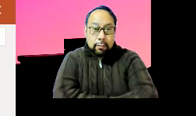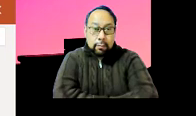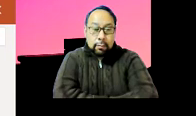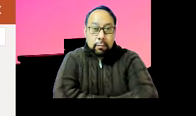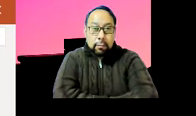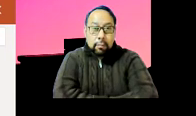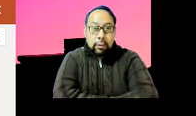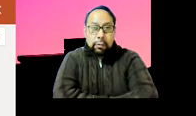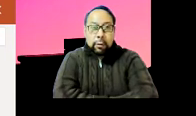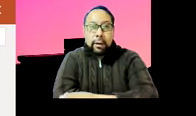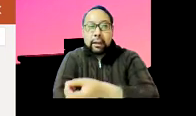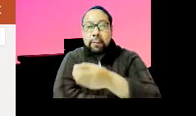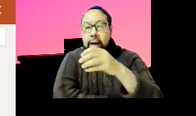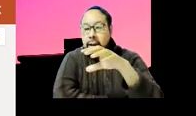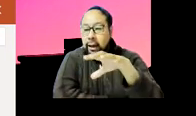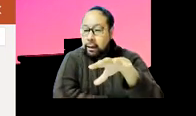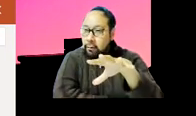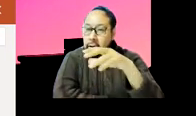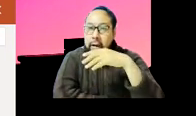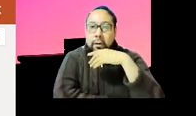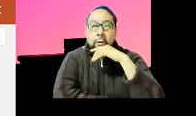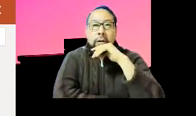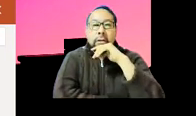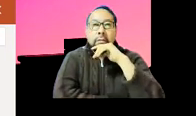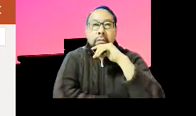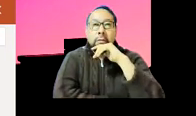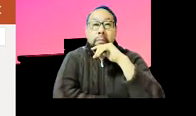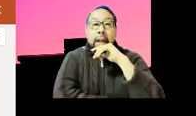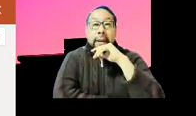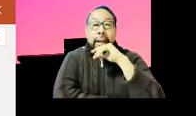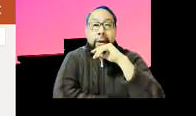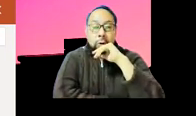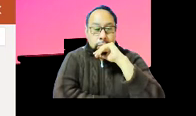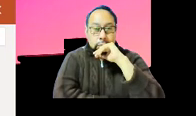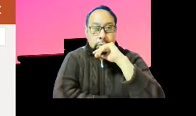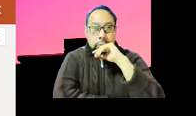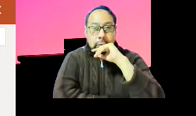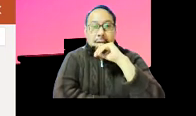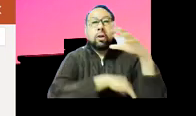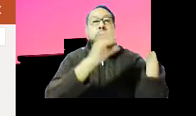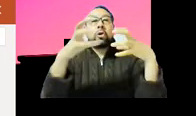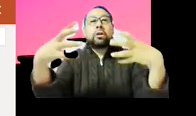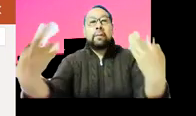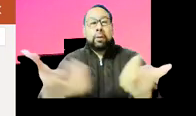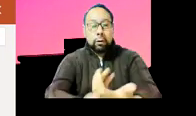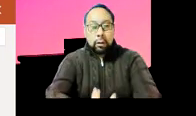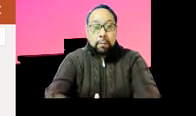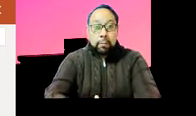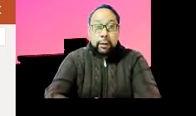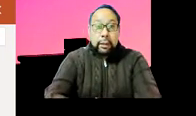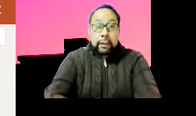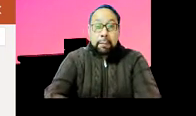ambiente. Entonces vamos a ver que también ahí hay un mal manejo de los